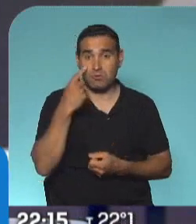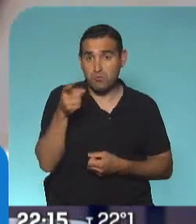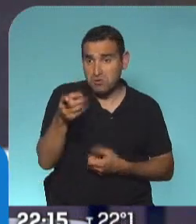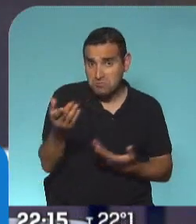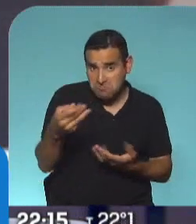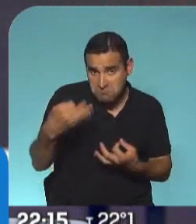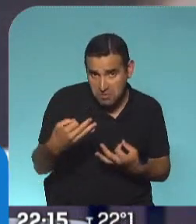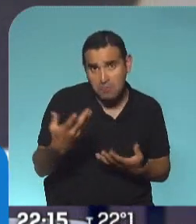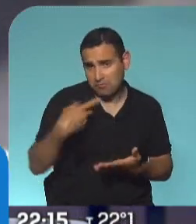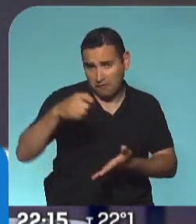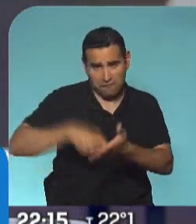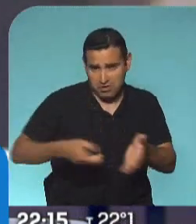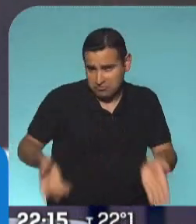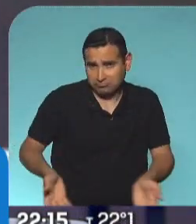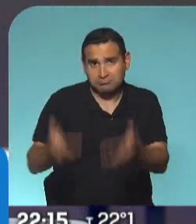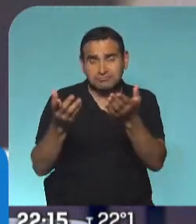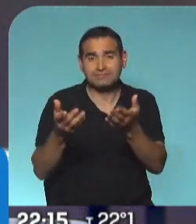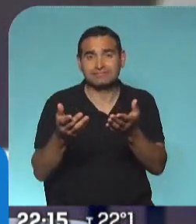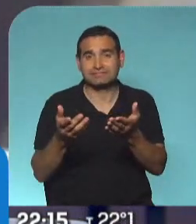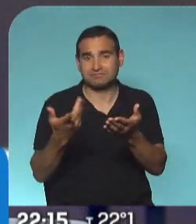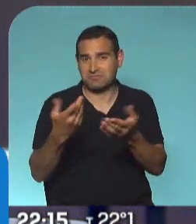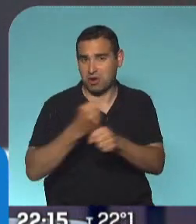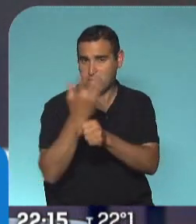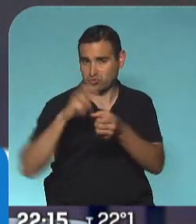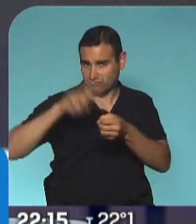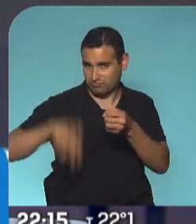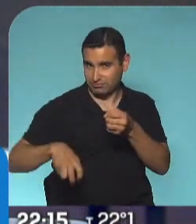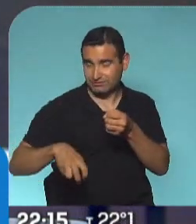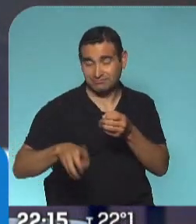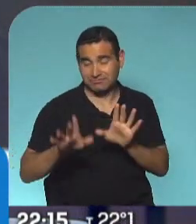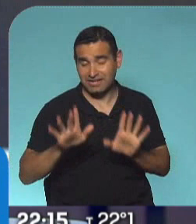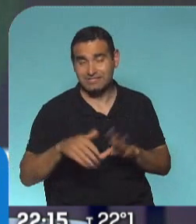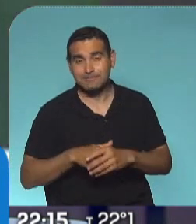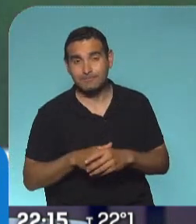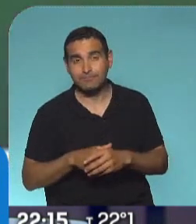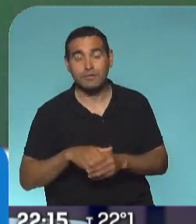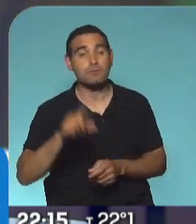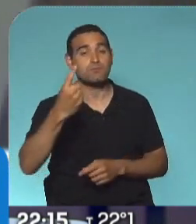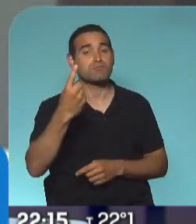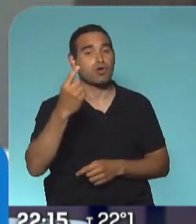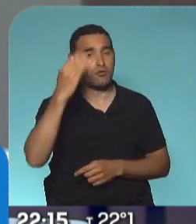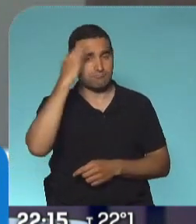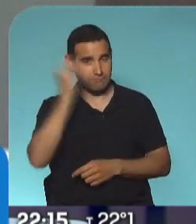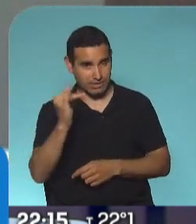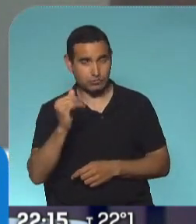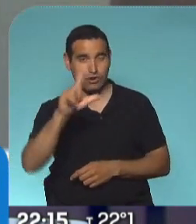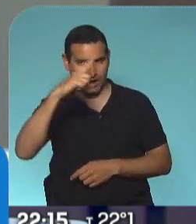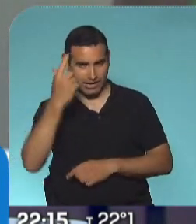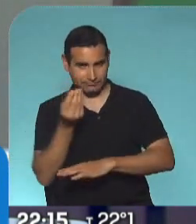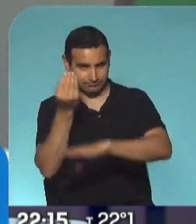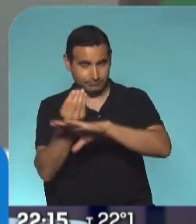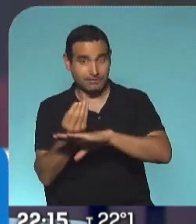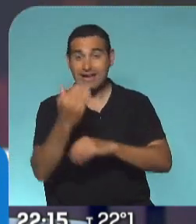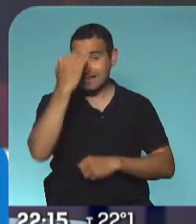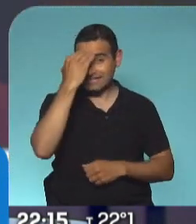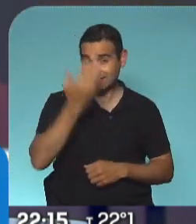ustedes, firmen el acuerdo y se salen del Mercosur. Es una realidad. El 1 de marzo asumirá Luis Lacalle Pou, el 15